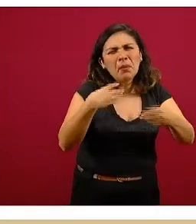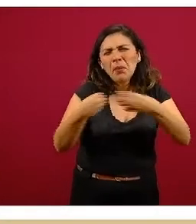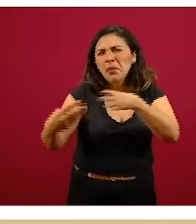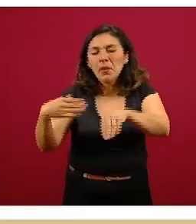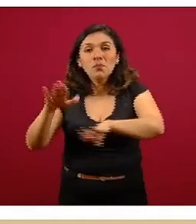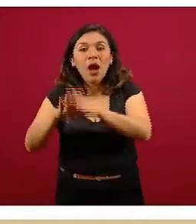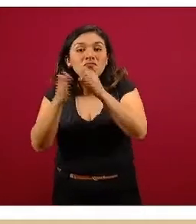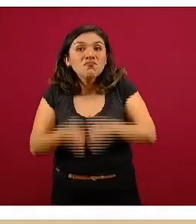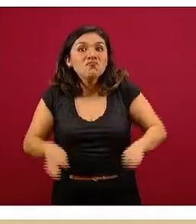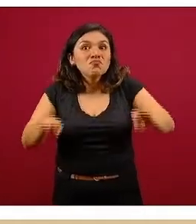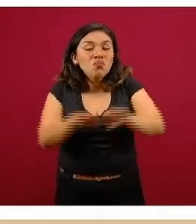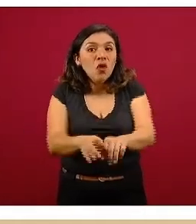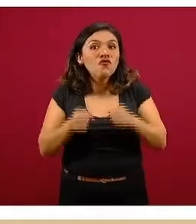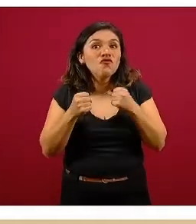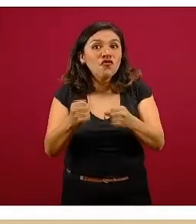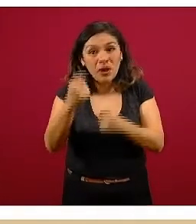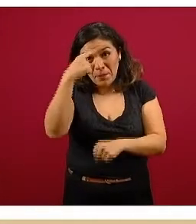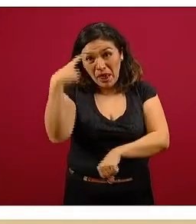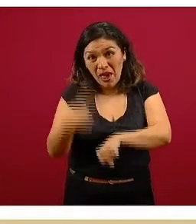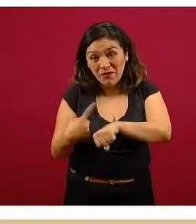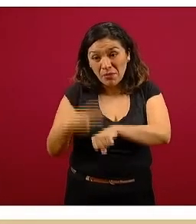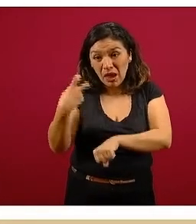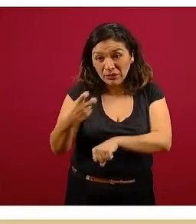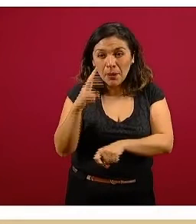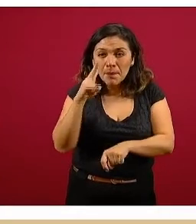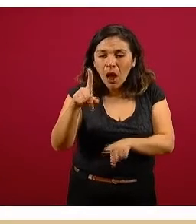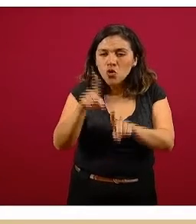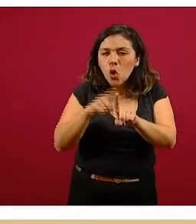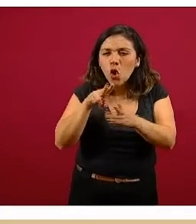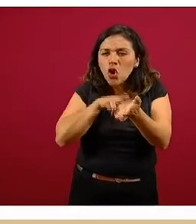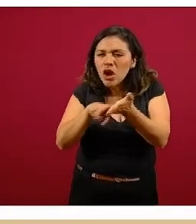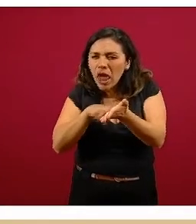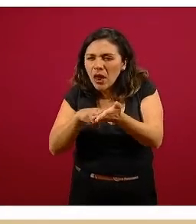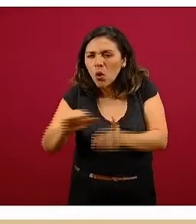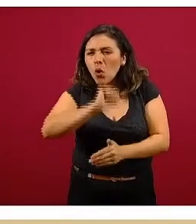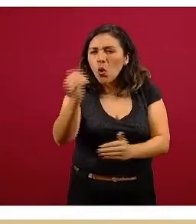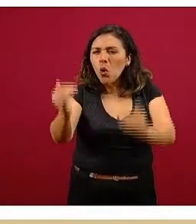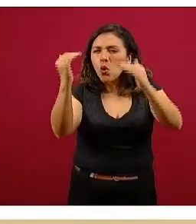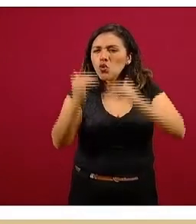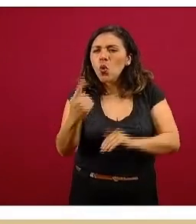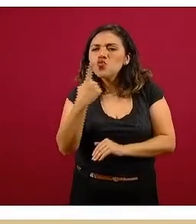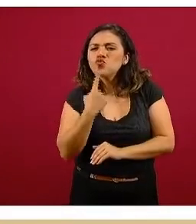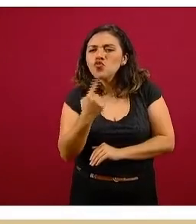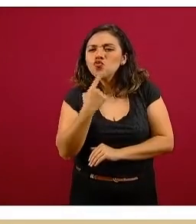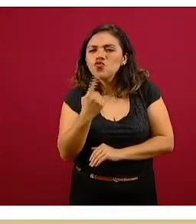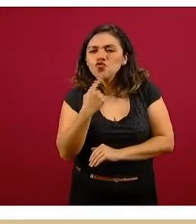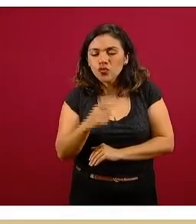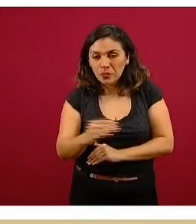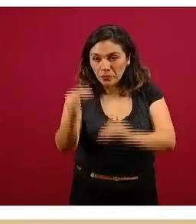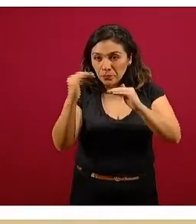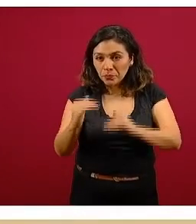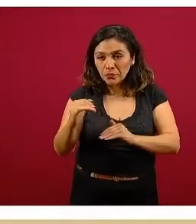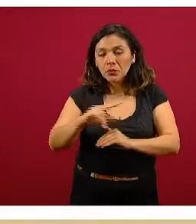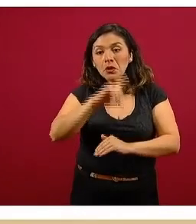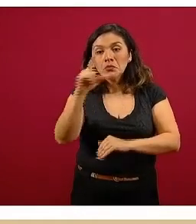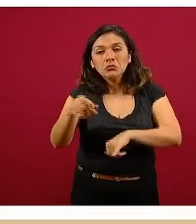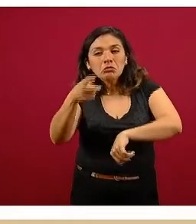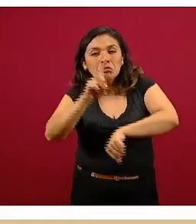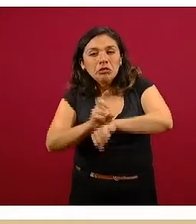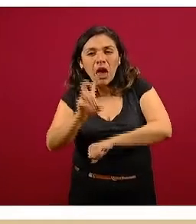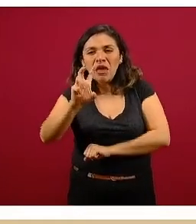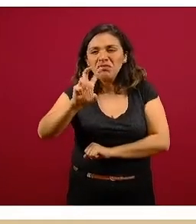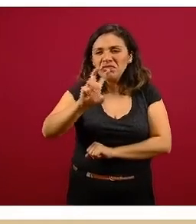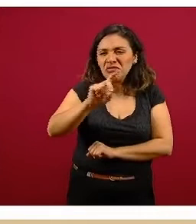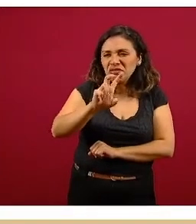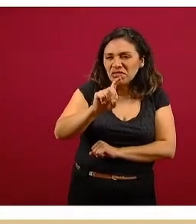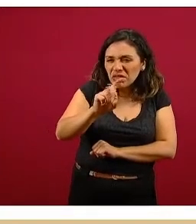digamos, importante a la epidemia. Es la línea en color negro y la línea en color rojo. Vemos que ya para su día 30,